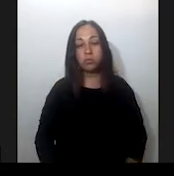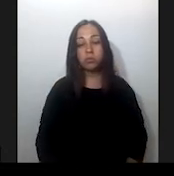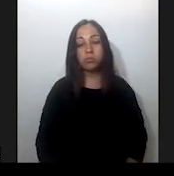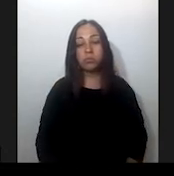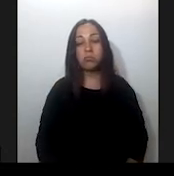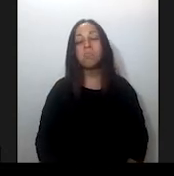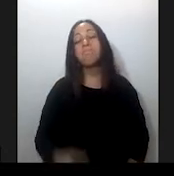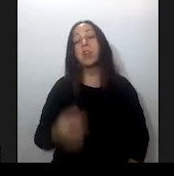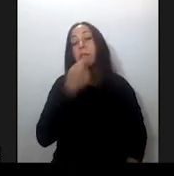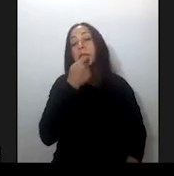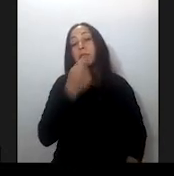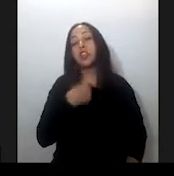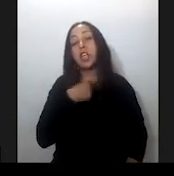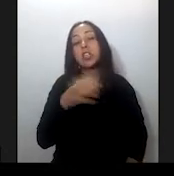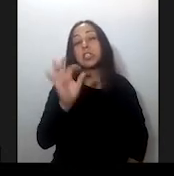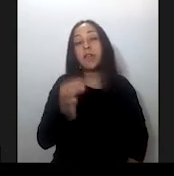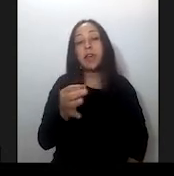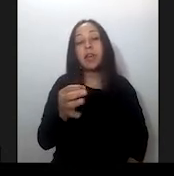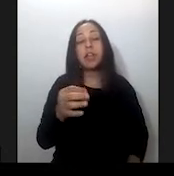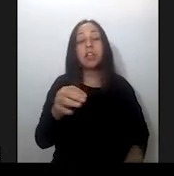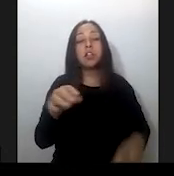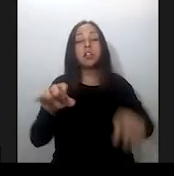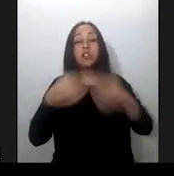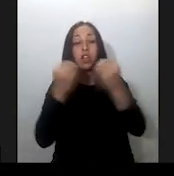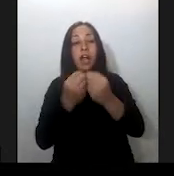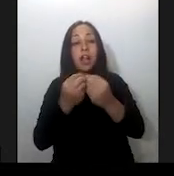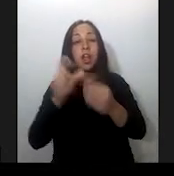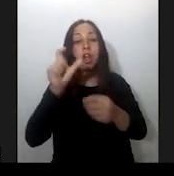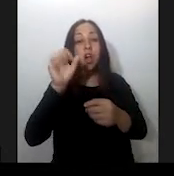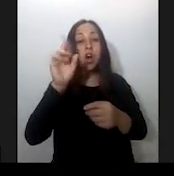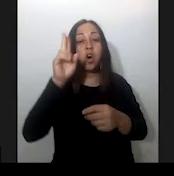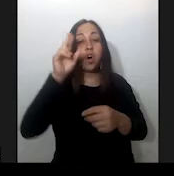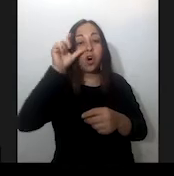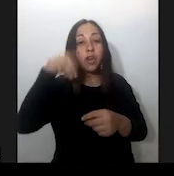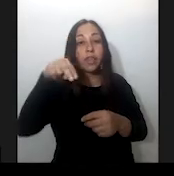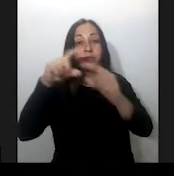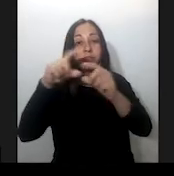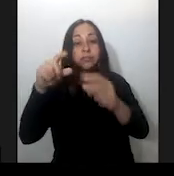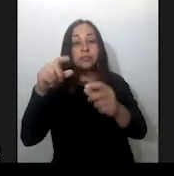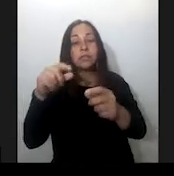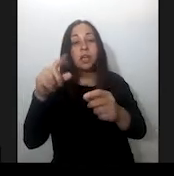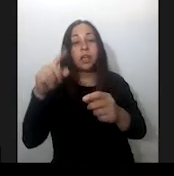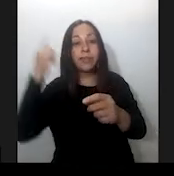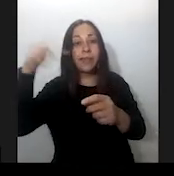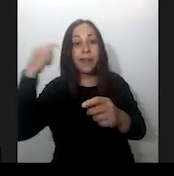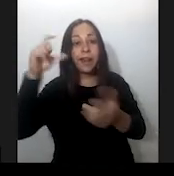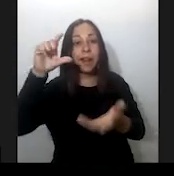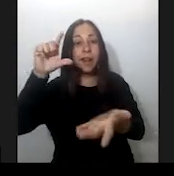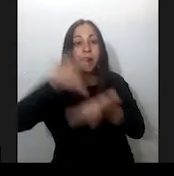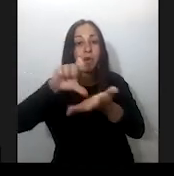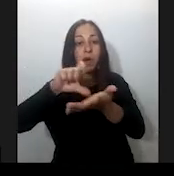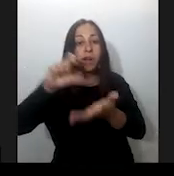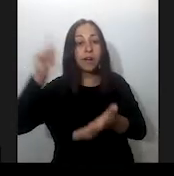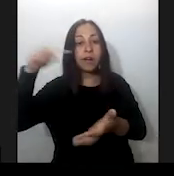Y bueno, yo quisiera saber, por ejemplo, el total de orden de Londres, ¿no? Entonces, ¿qué debería hacer